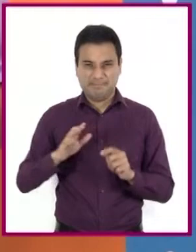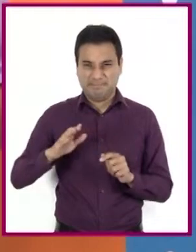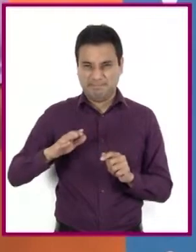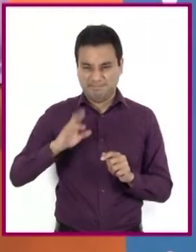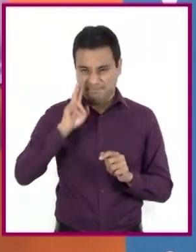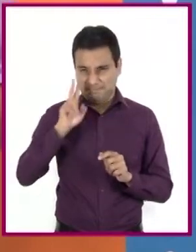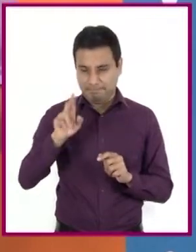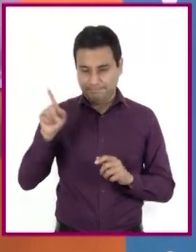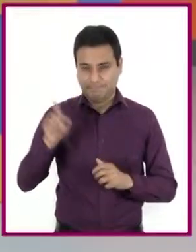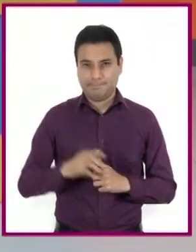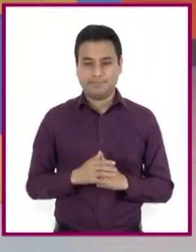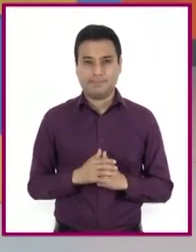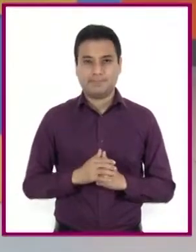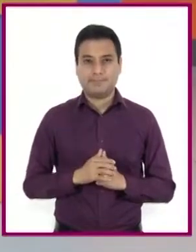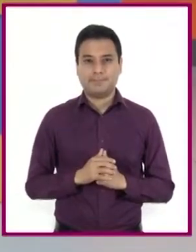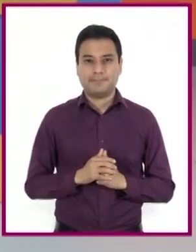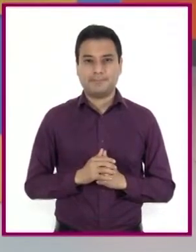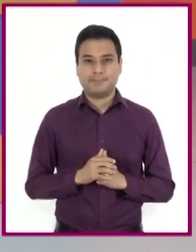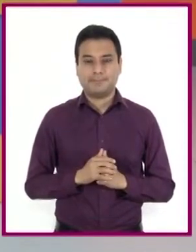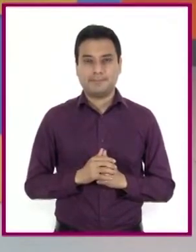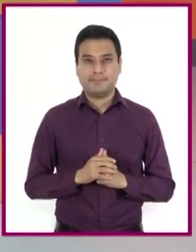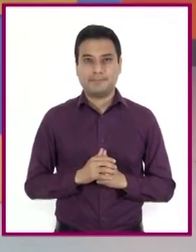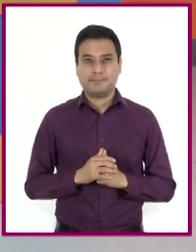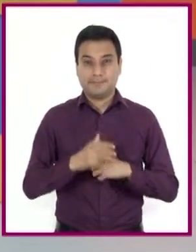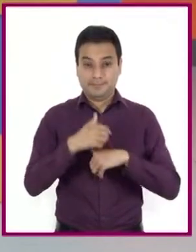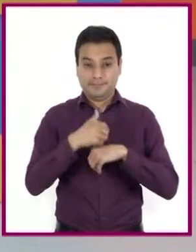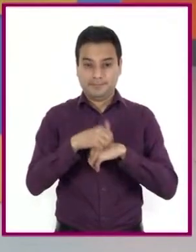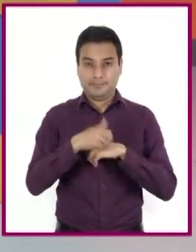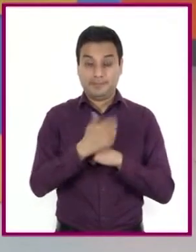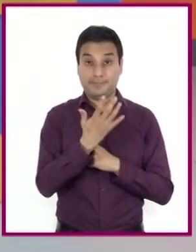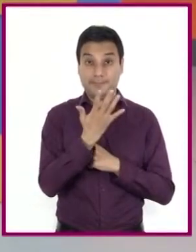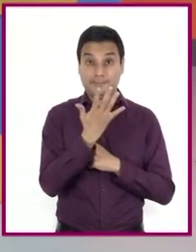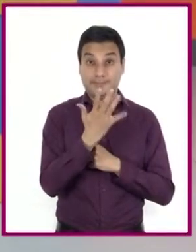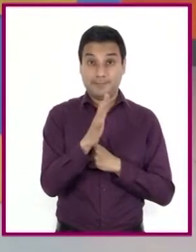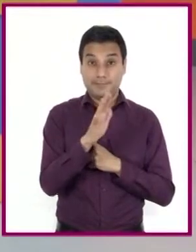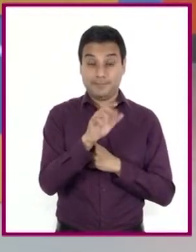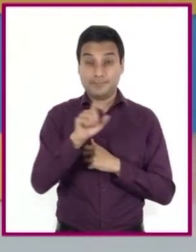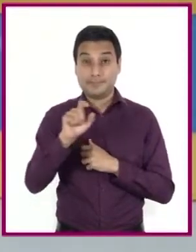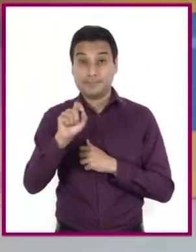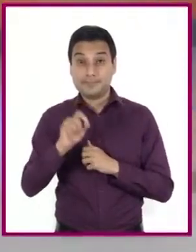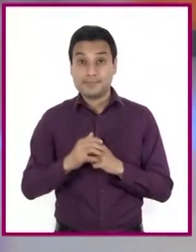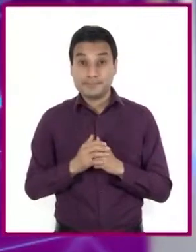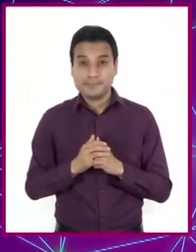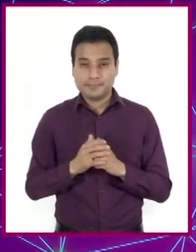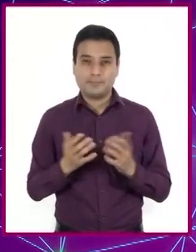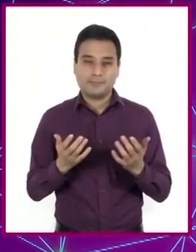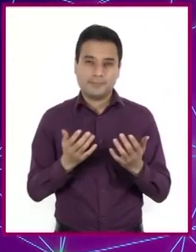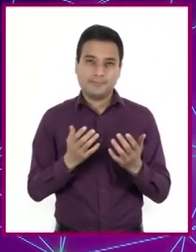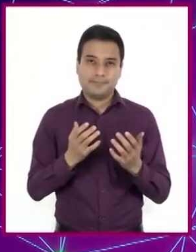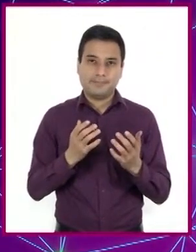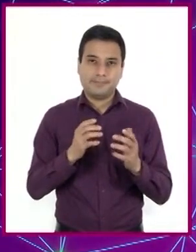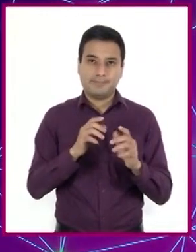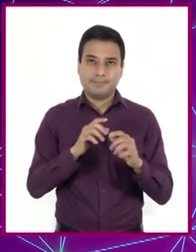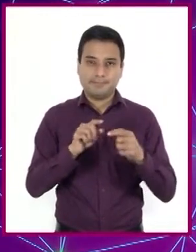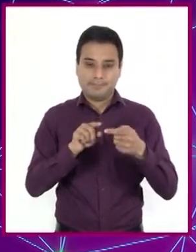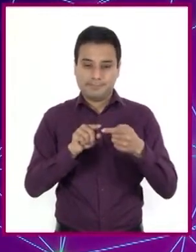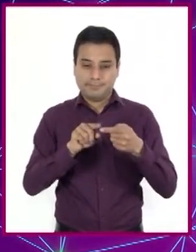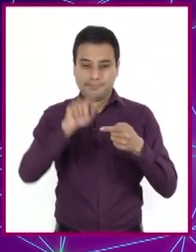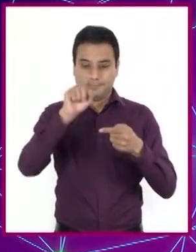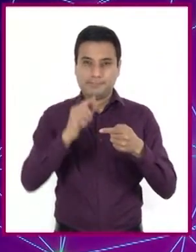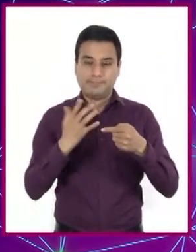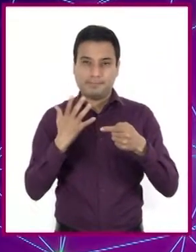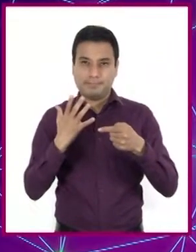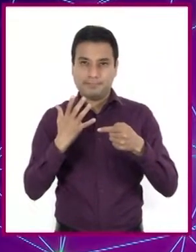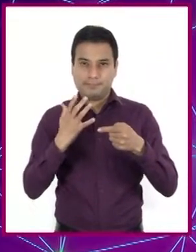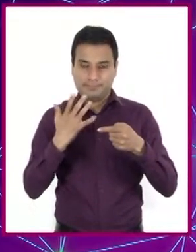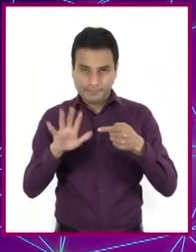continuación. Del 10 al 20 hay una distancia de 10 unidades. Del 12 al 20 hay